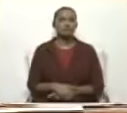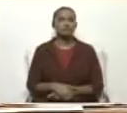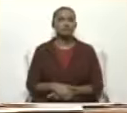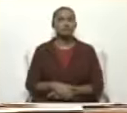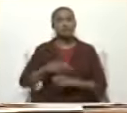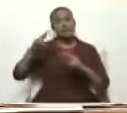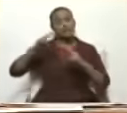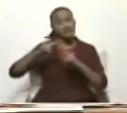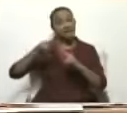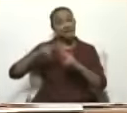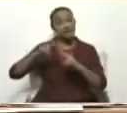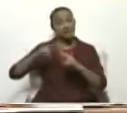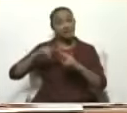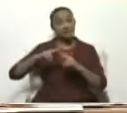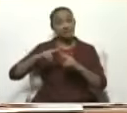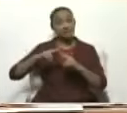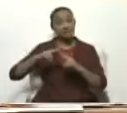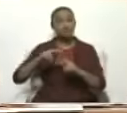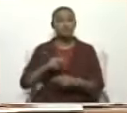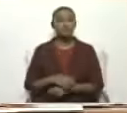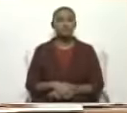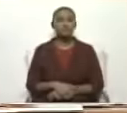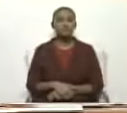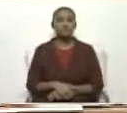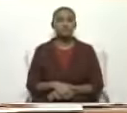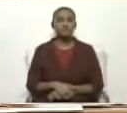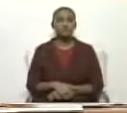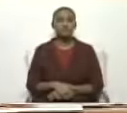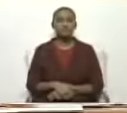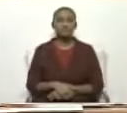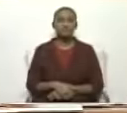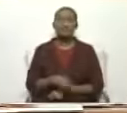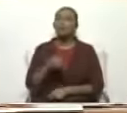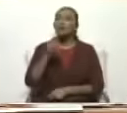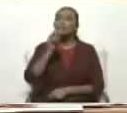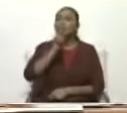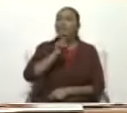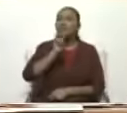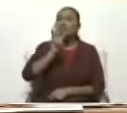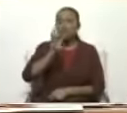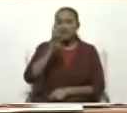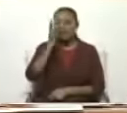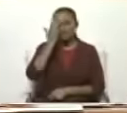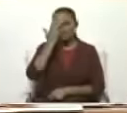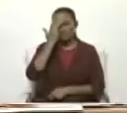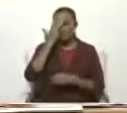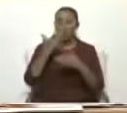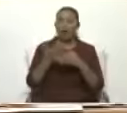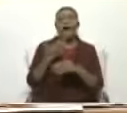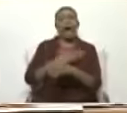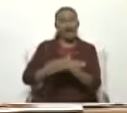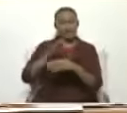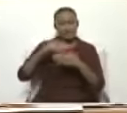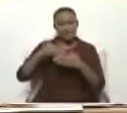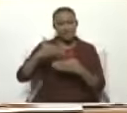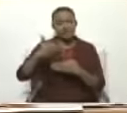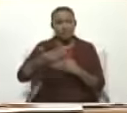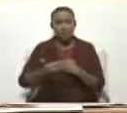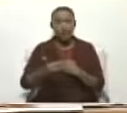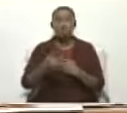del Táchira, los días 23 de febrero y los días previos y posterior, es una